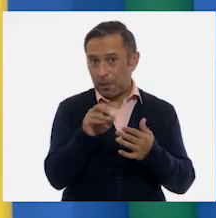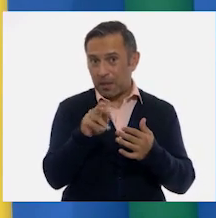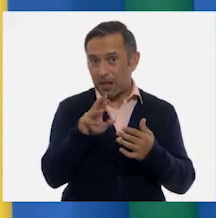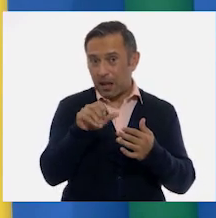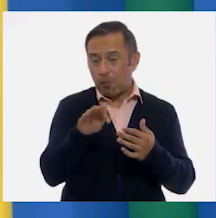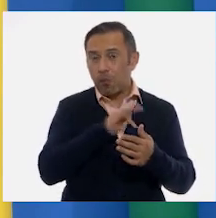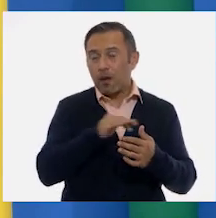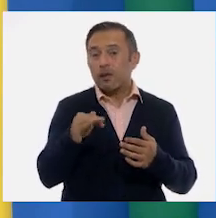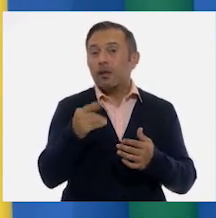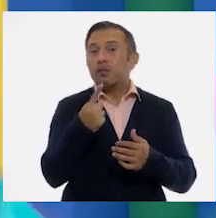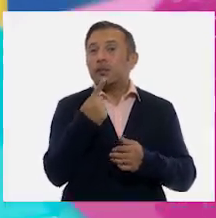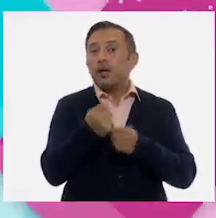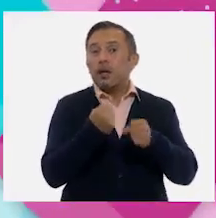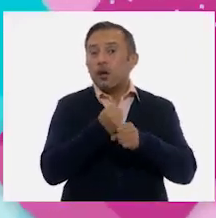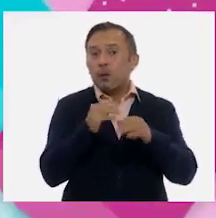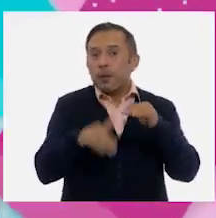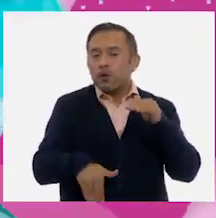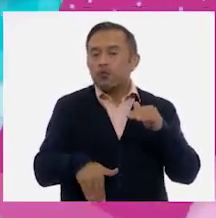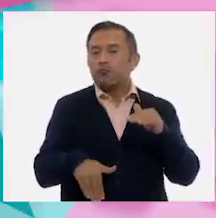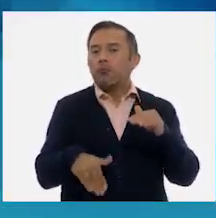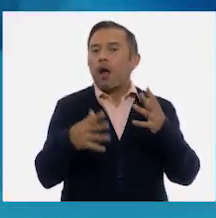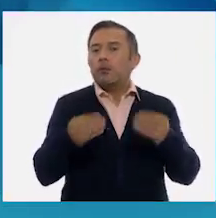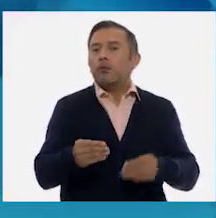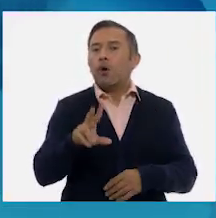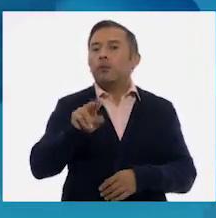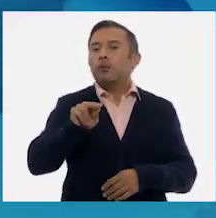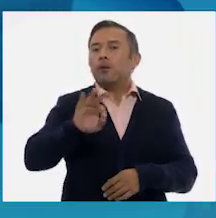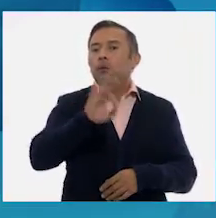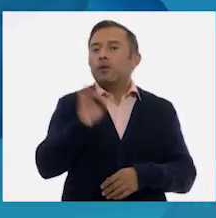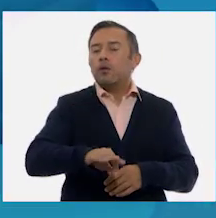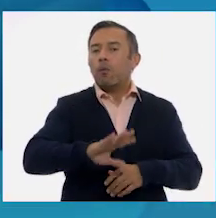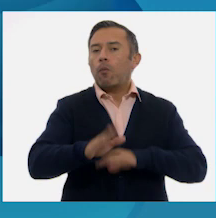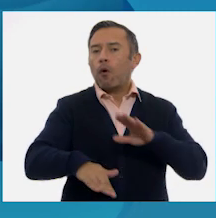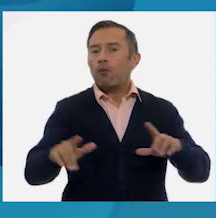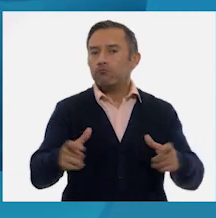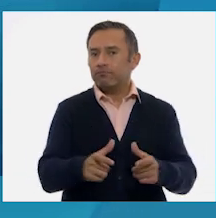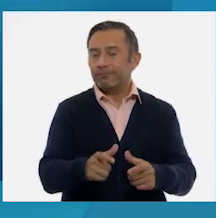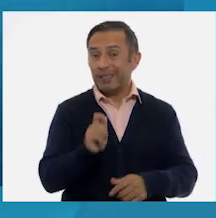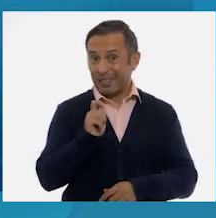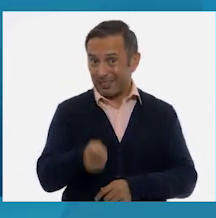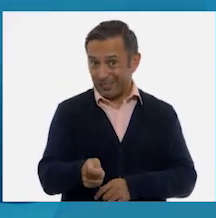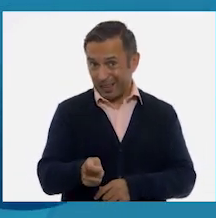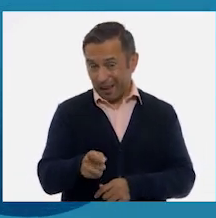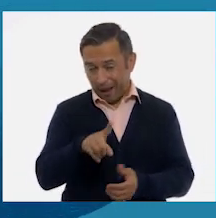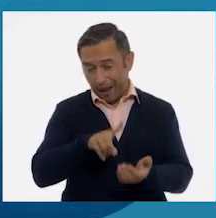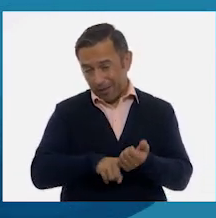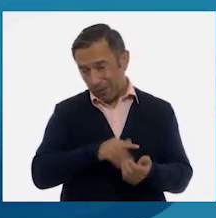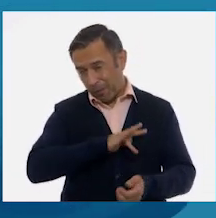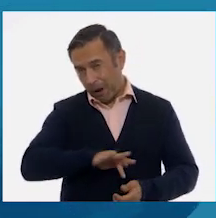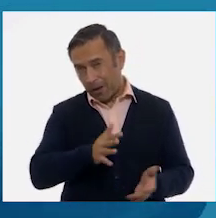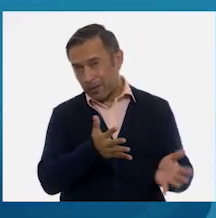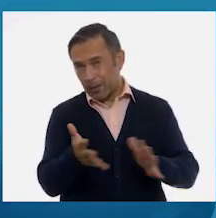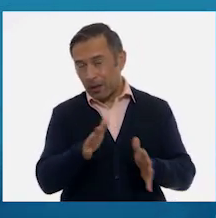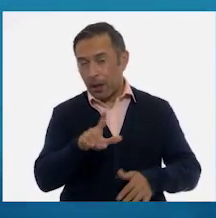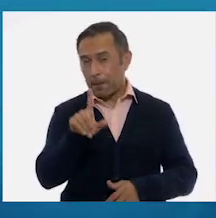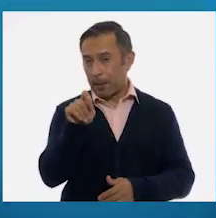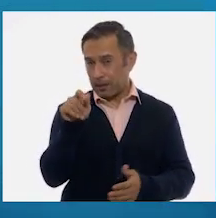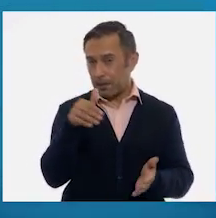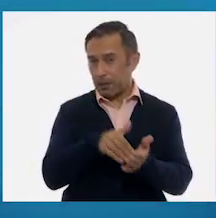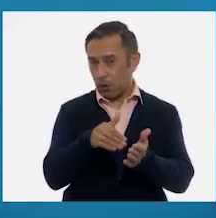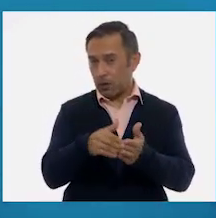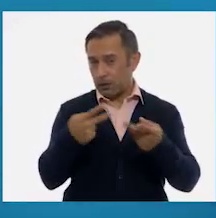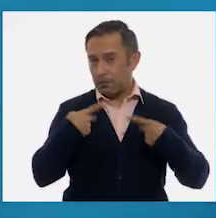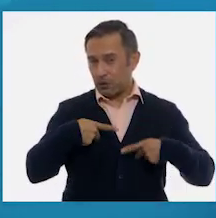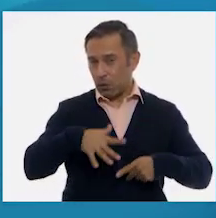menos de un siglo. Es decir, de casi 20 millones de personas que se calcula que vivían en Mesoamérica a principios del